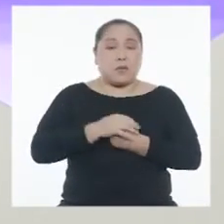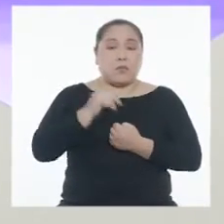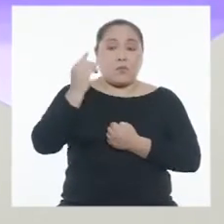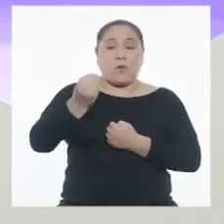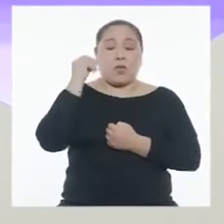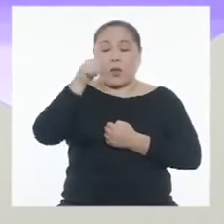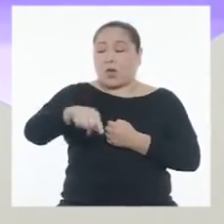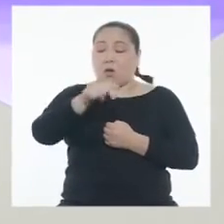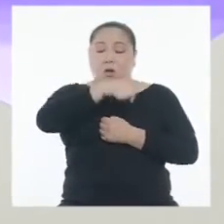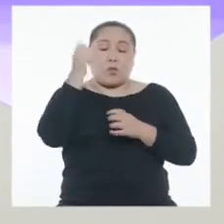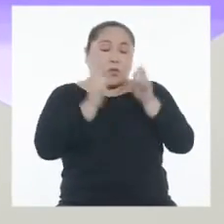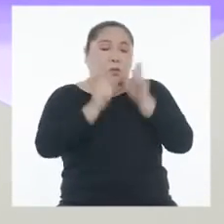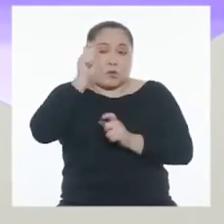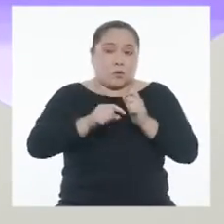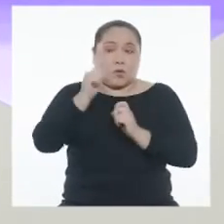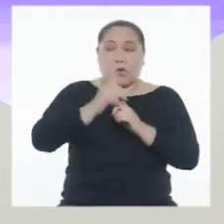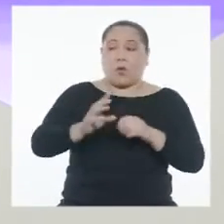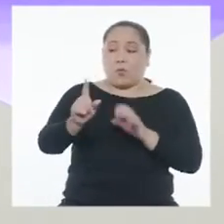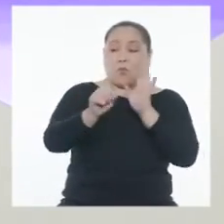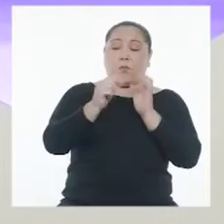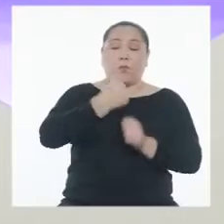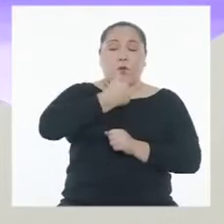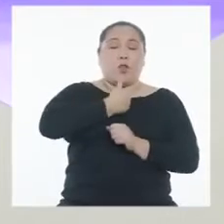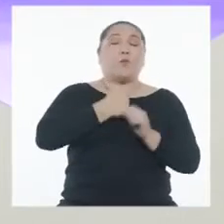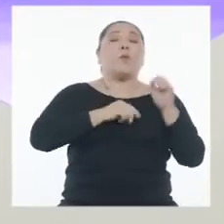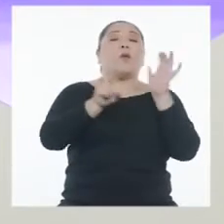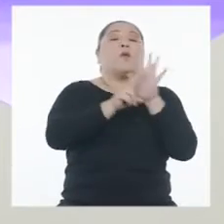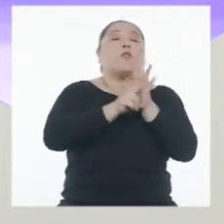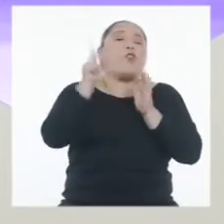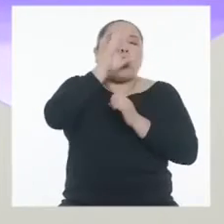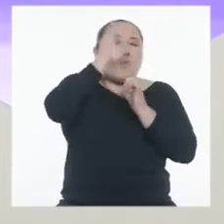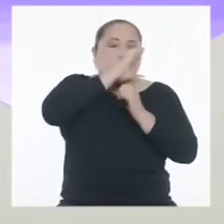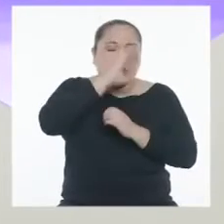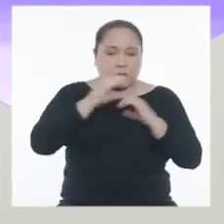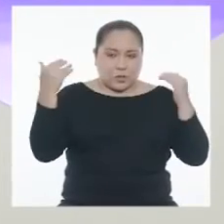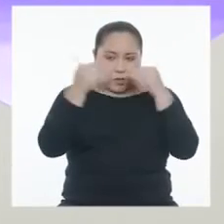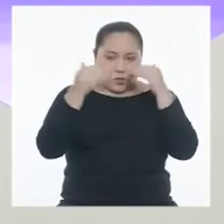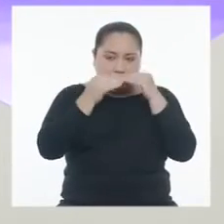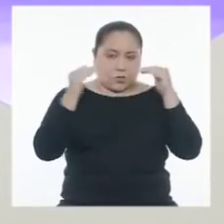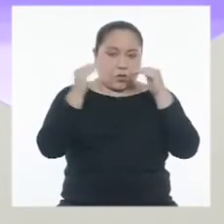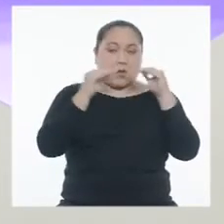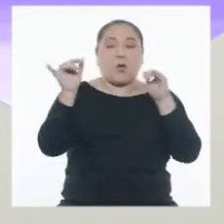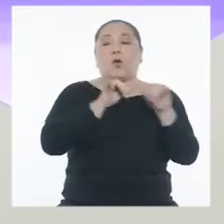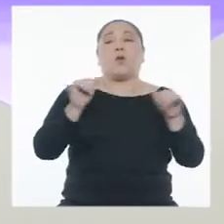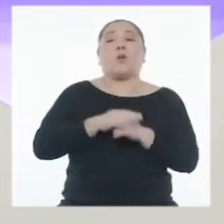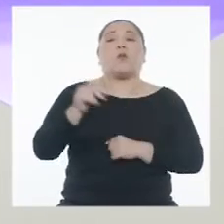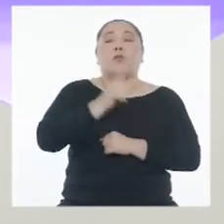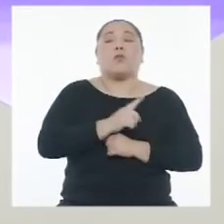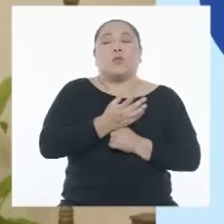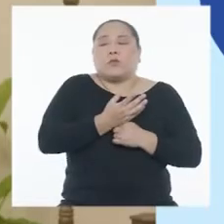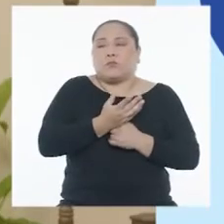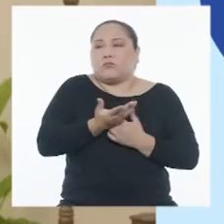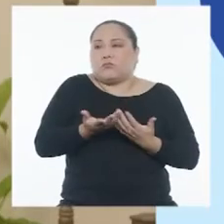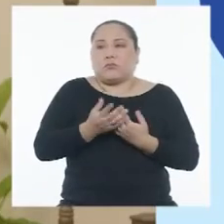sería difícil que otras personas, por voluntad propia, busquen estas igualdades. No imposible,